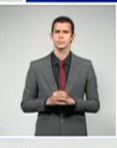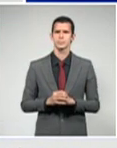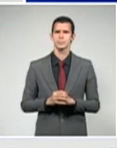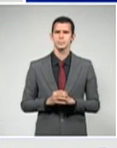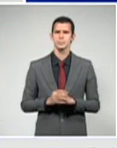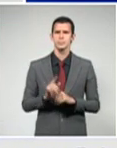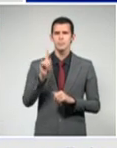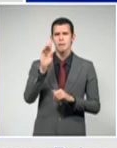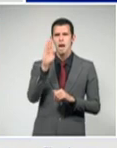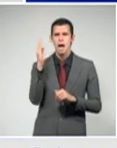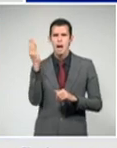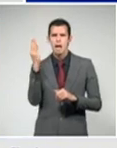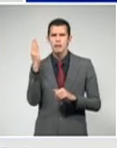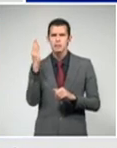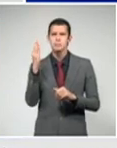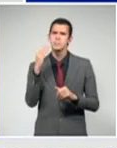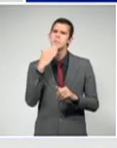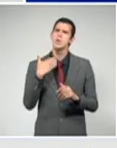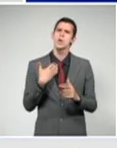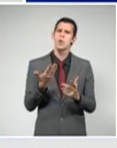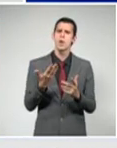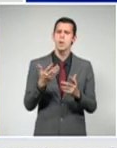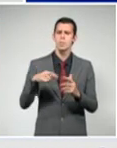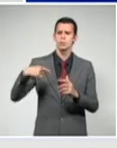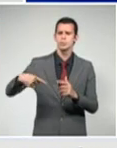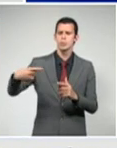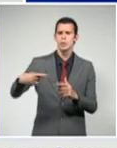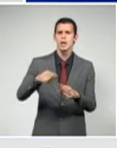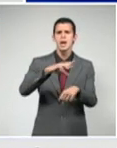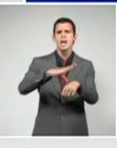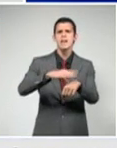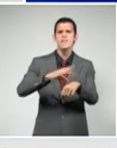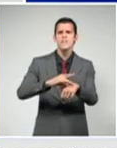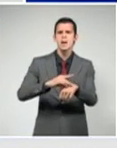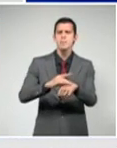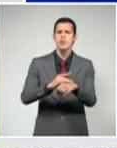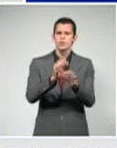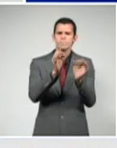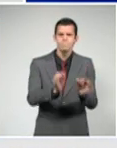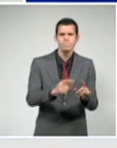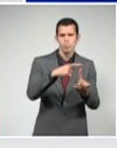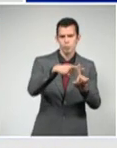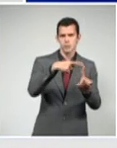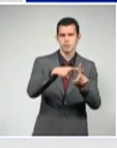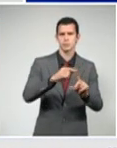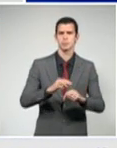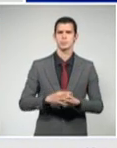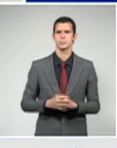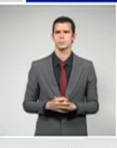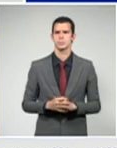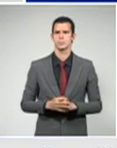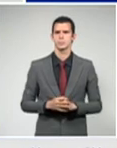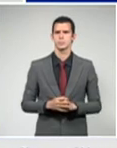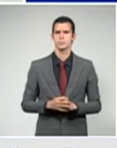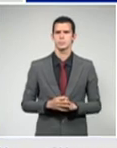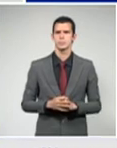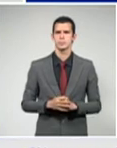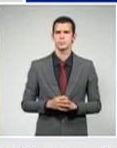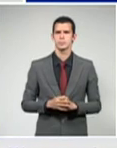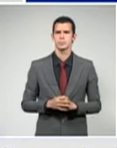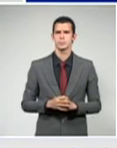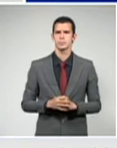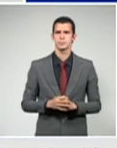ustedes ven, las bolitas son los casos confirmados y es una curva que no se pronostica que